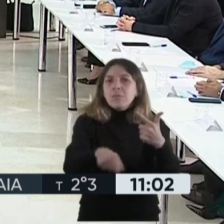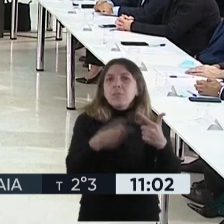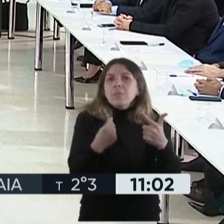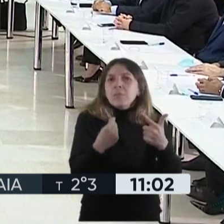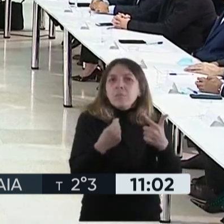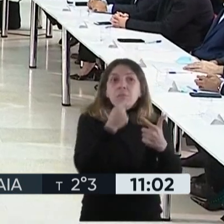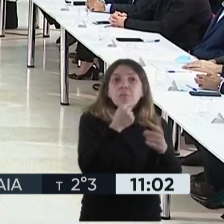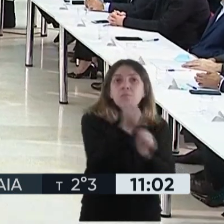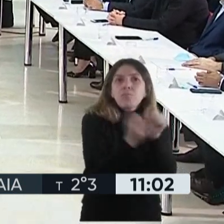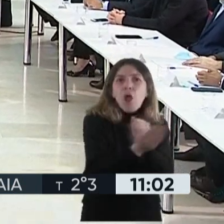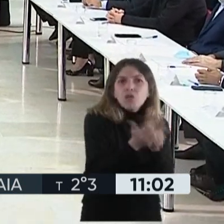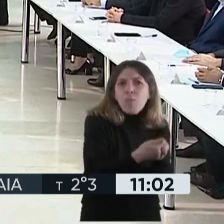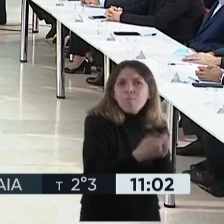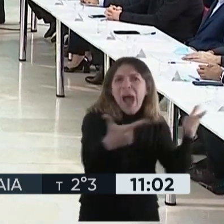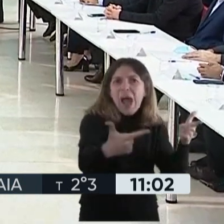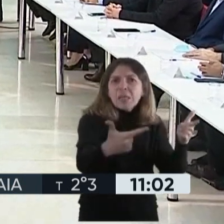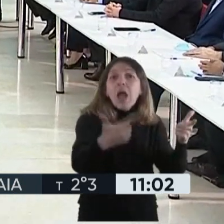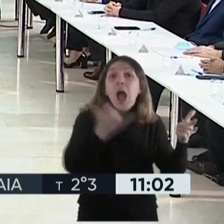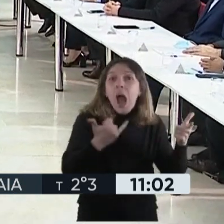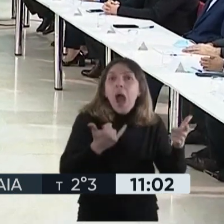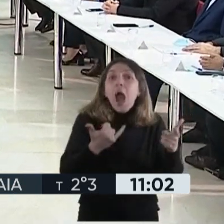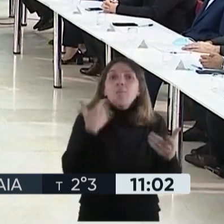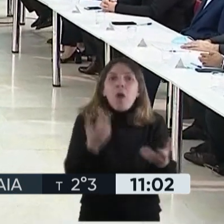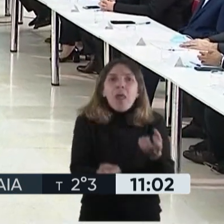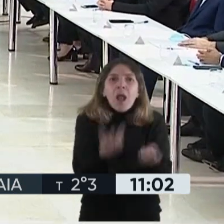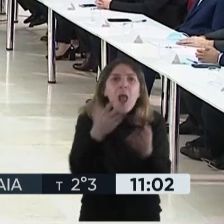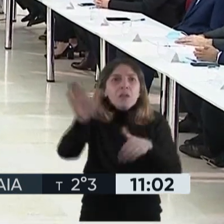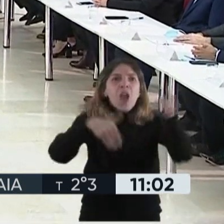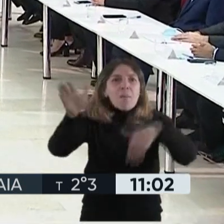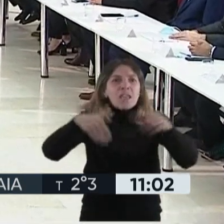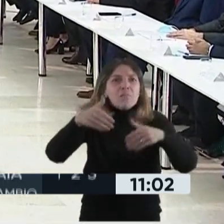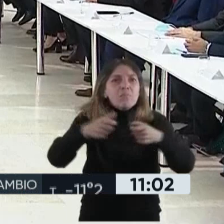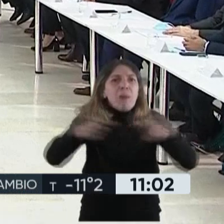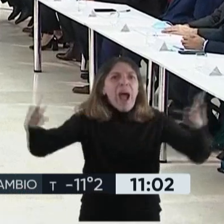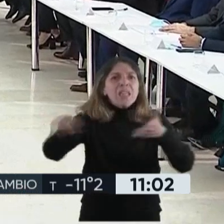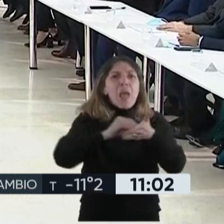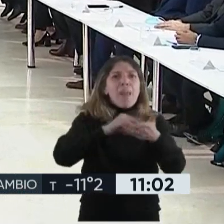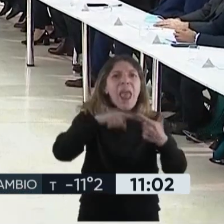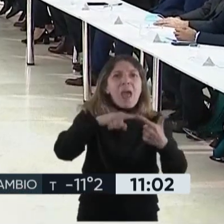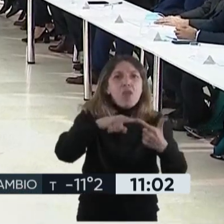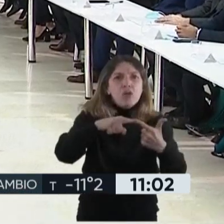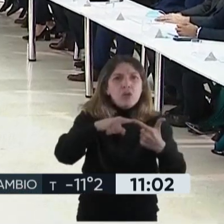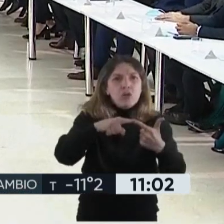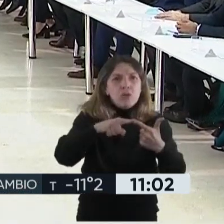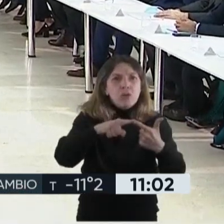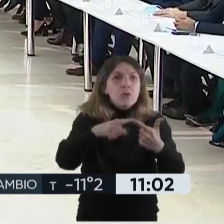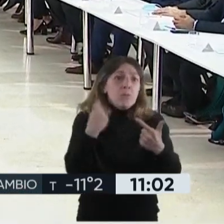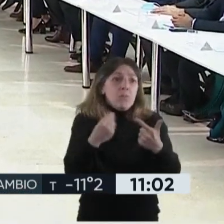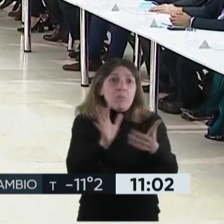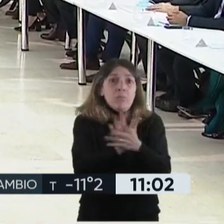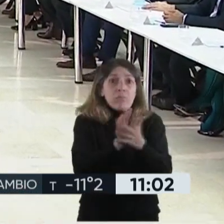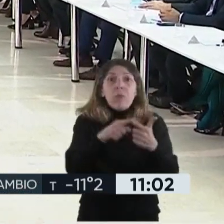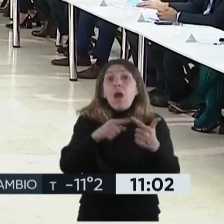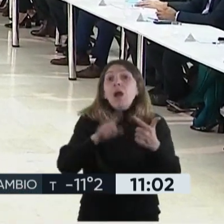es que sectores que históricamente han tenido capacidad de generación de trabajo, pero que son demandantes de